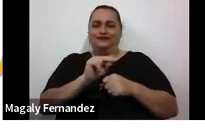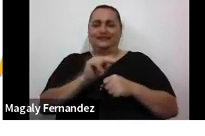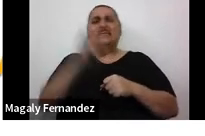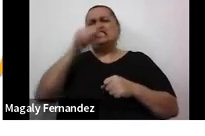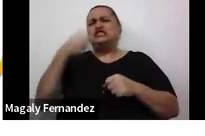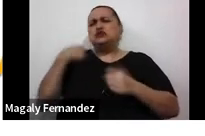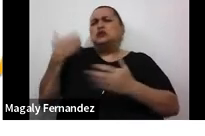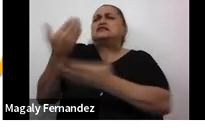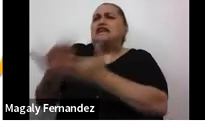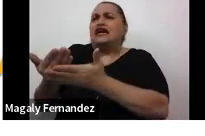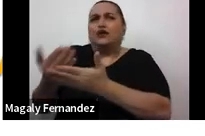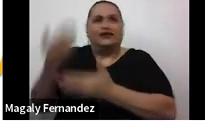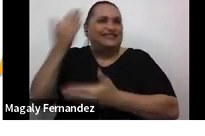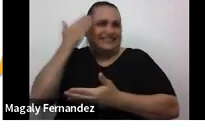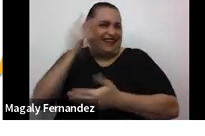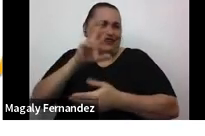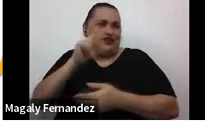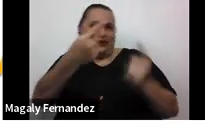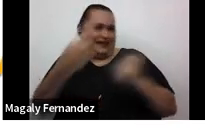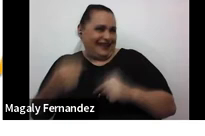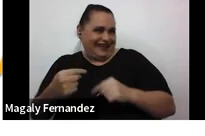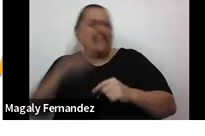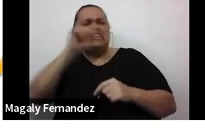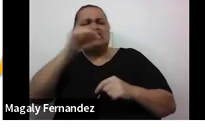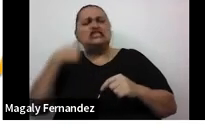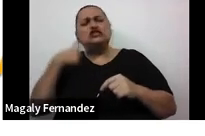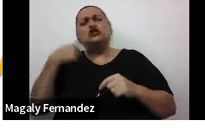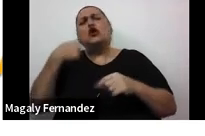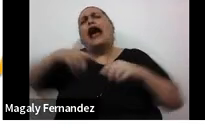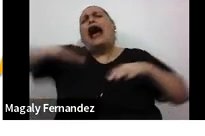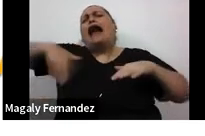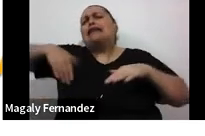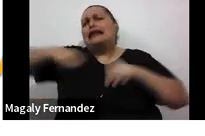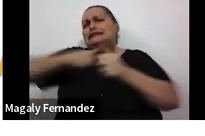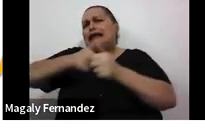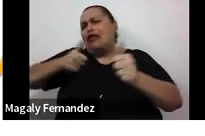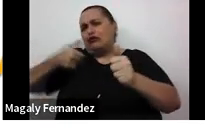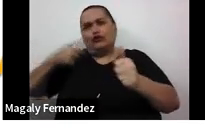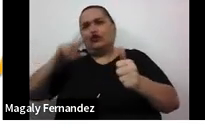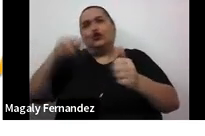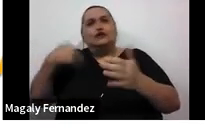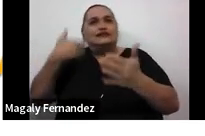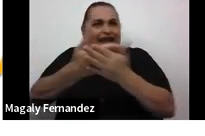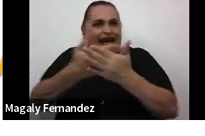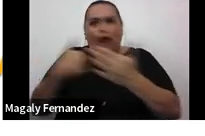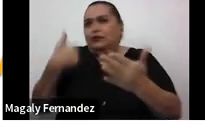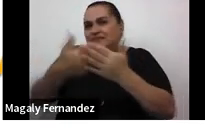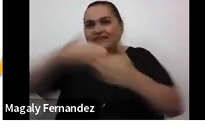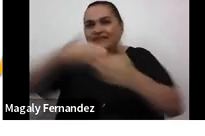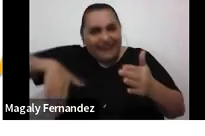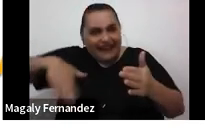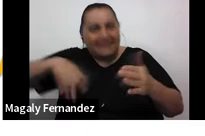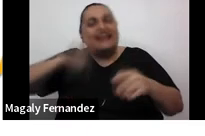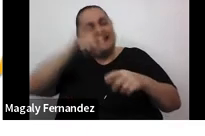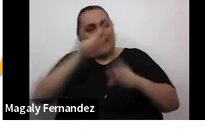yo llego y ya sabes que no va a llegar este sí sí va ahí voy estoy atrasado y no va a llegar debemos respetar esa decisión de